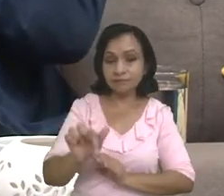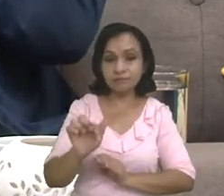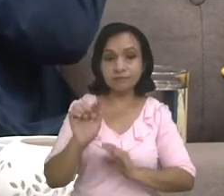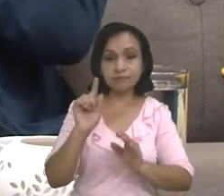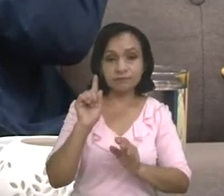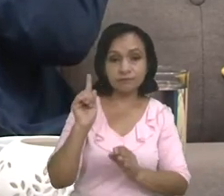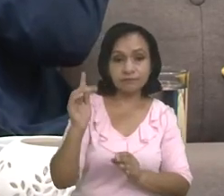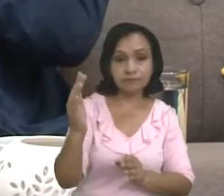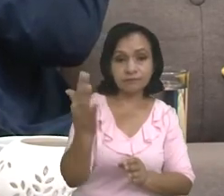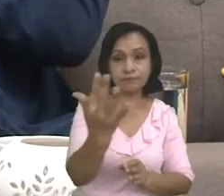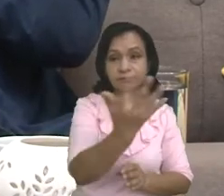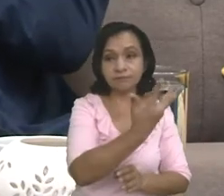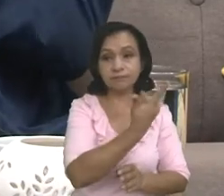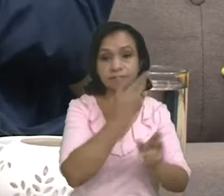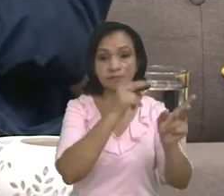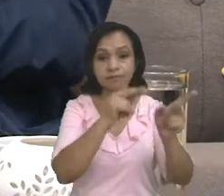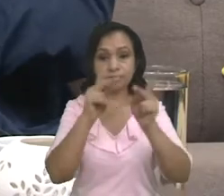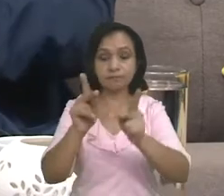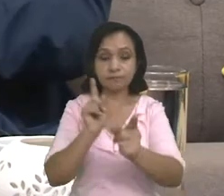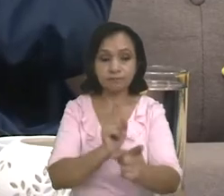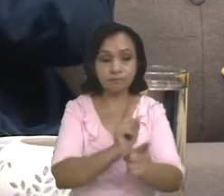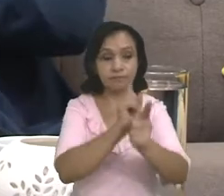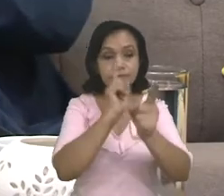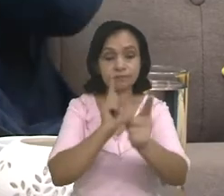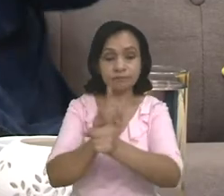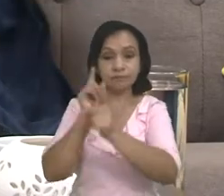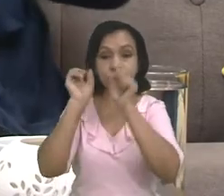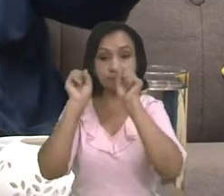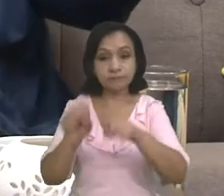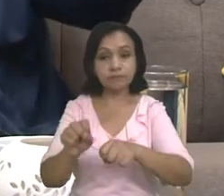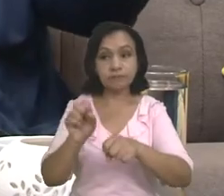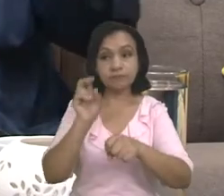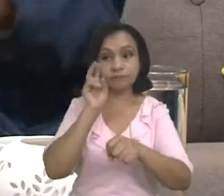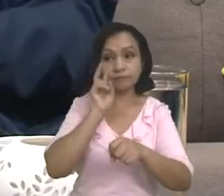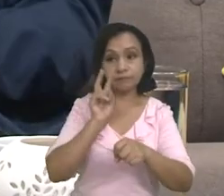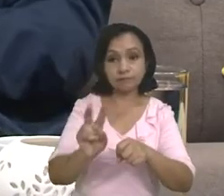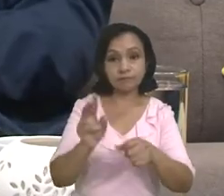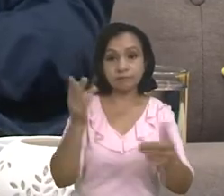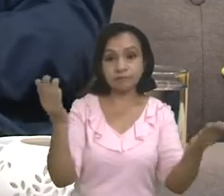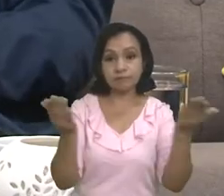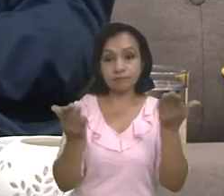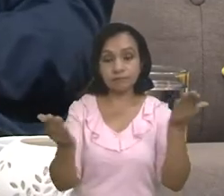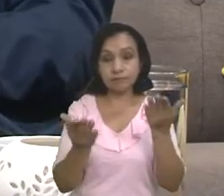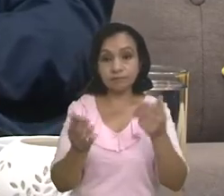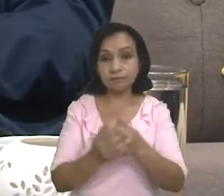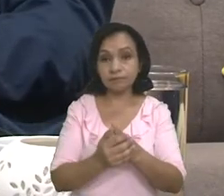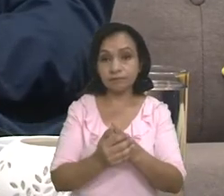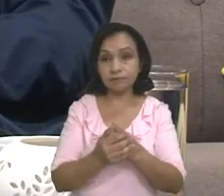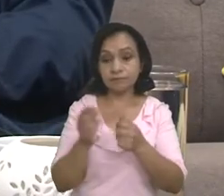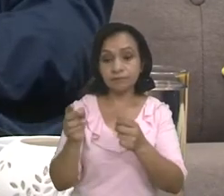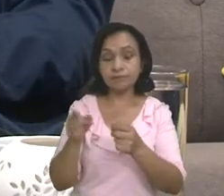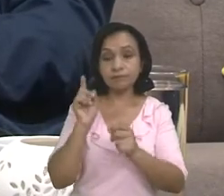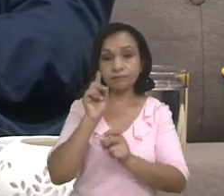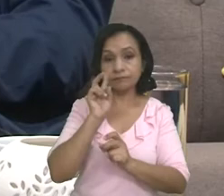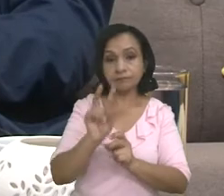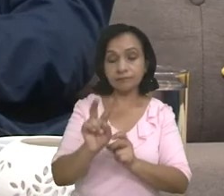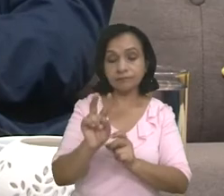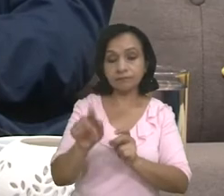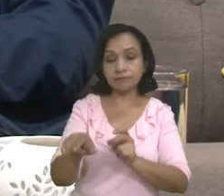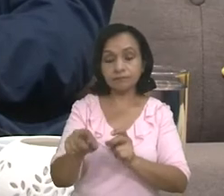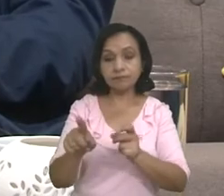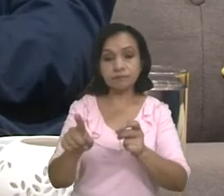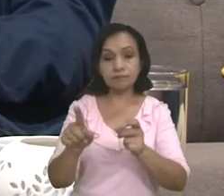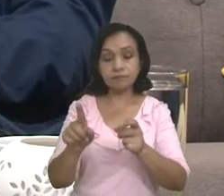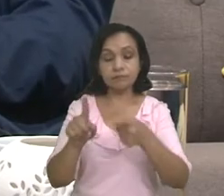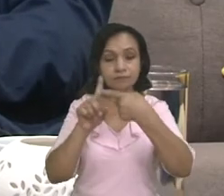hemos detectado como posibles sospechosos por sus nexos y por fitur tomato logía ninguno ha